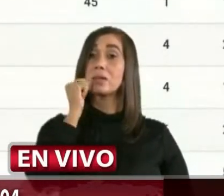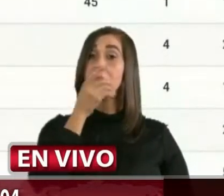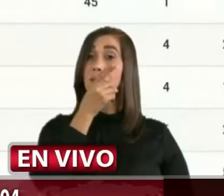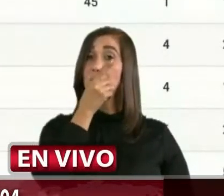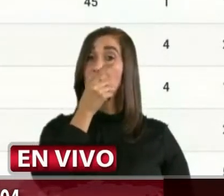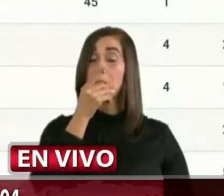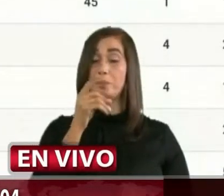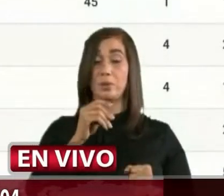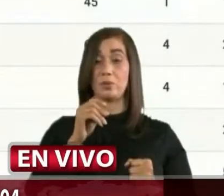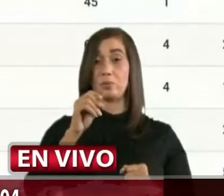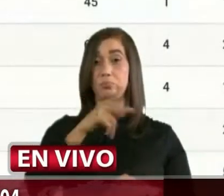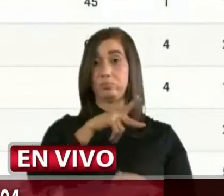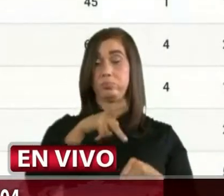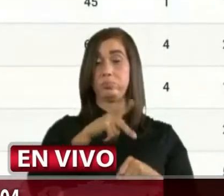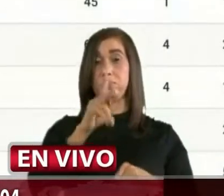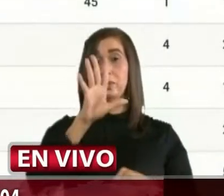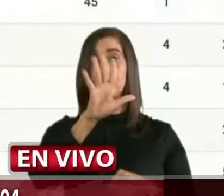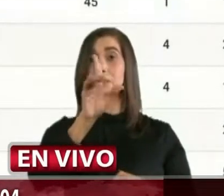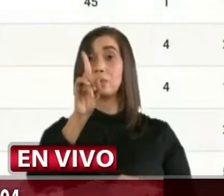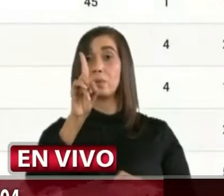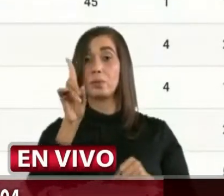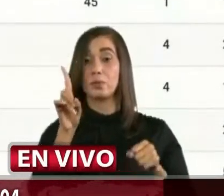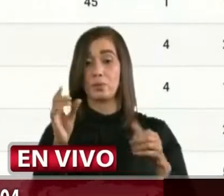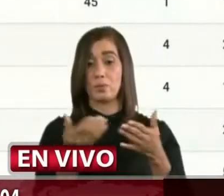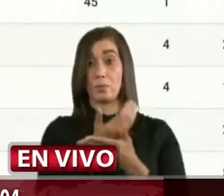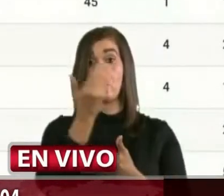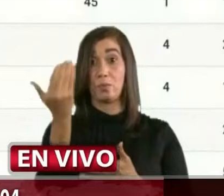provincia, 51 casos nuevos,